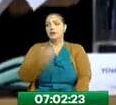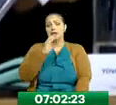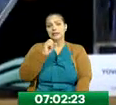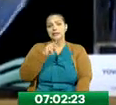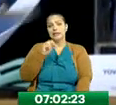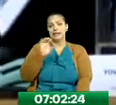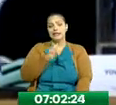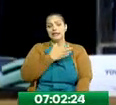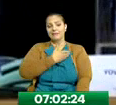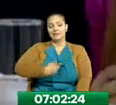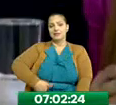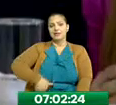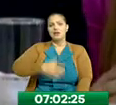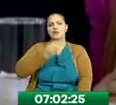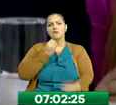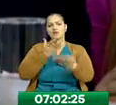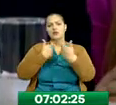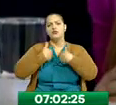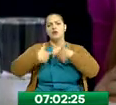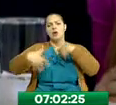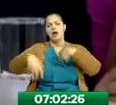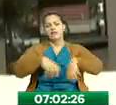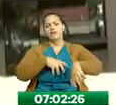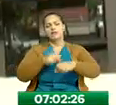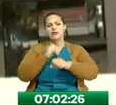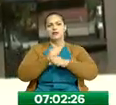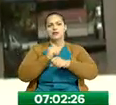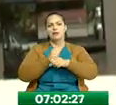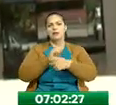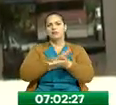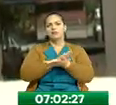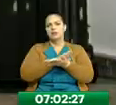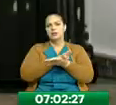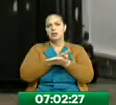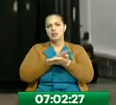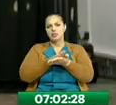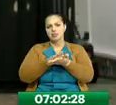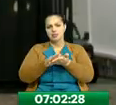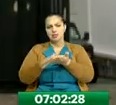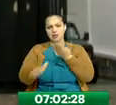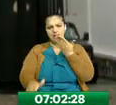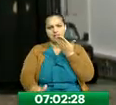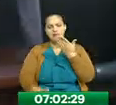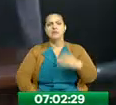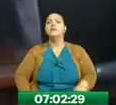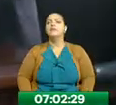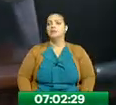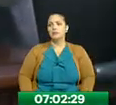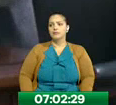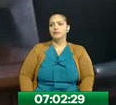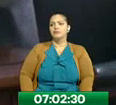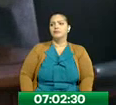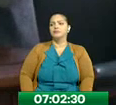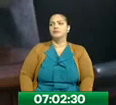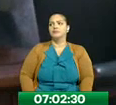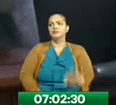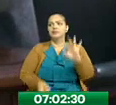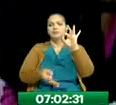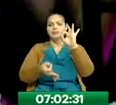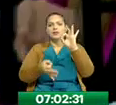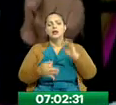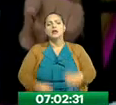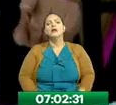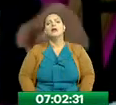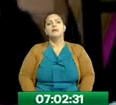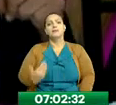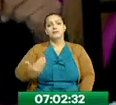sido transparente y que está confundiéndose las funciones del CNE con las del Tribunal Contencioso Electoral, por ejemplo, en el caso Yasunín. Es